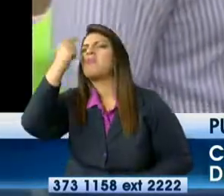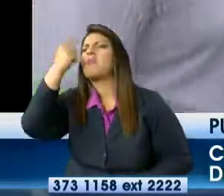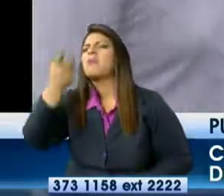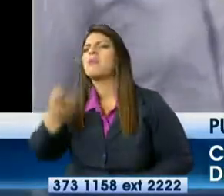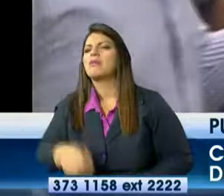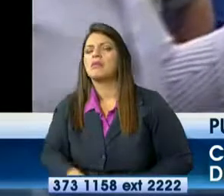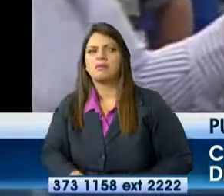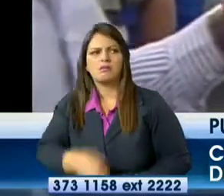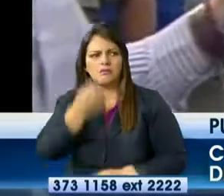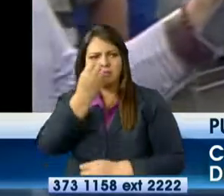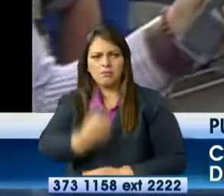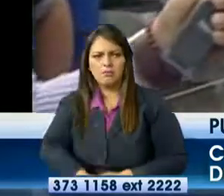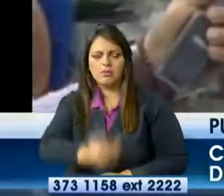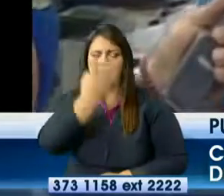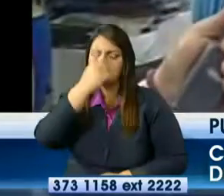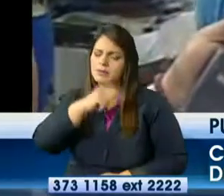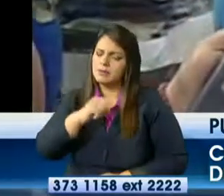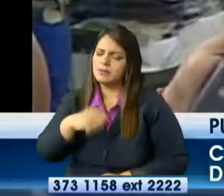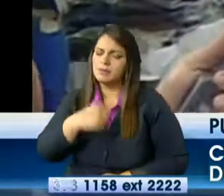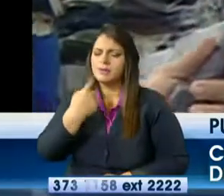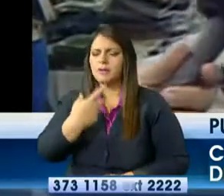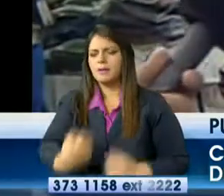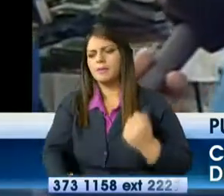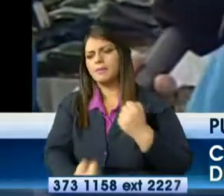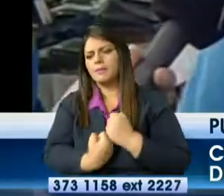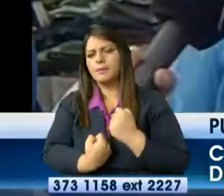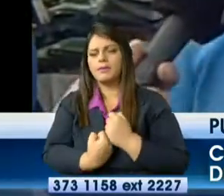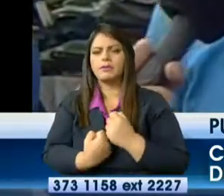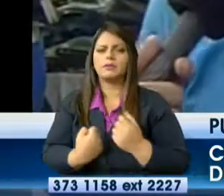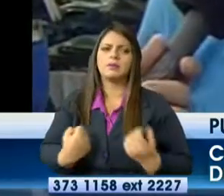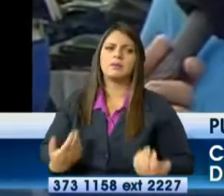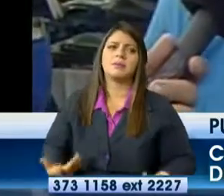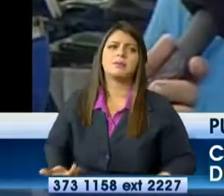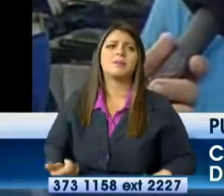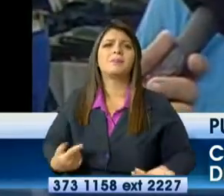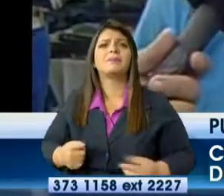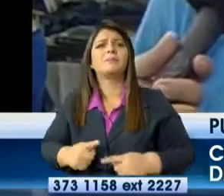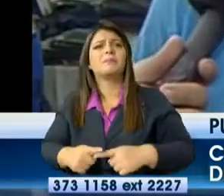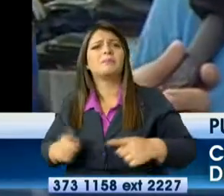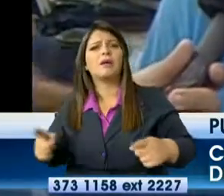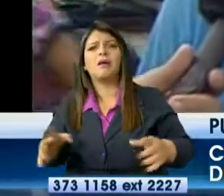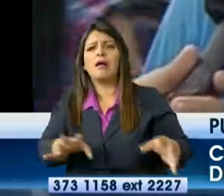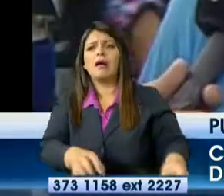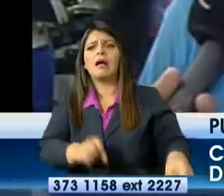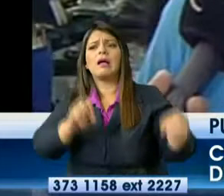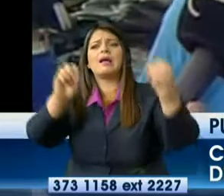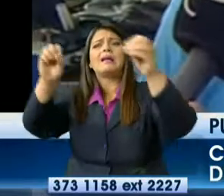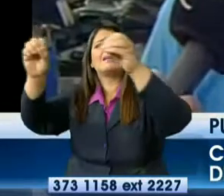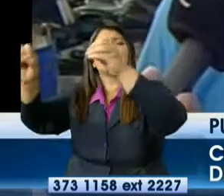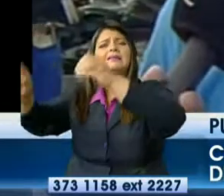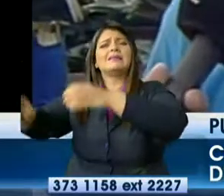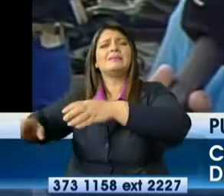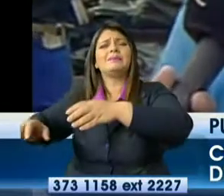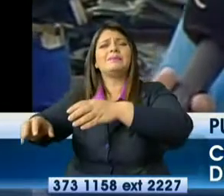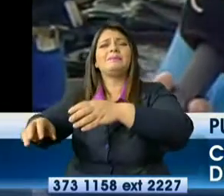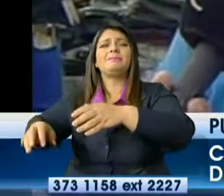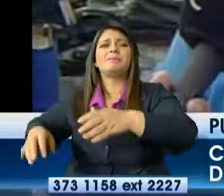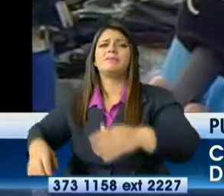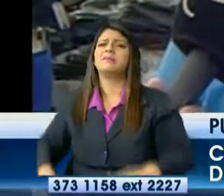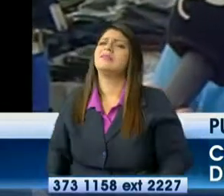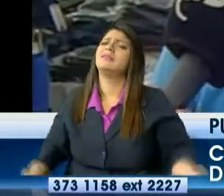es favorable para nosotros, pero imagínese usted de qué manera vamos a ir nosotros para allá. No, estamos